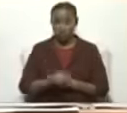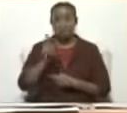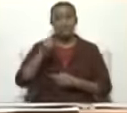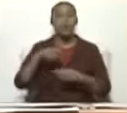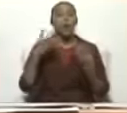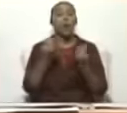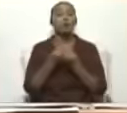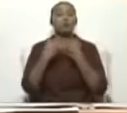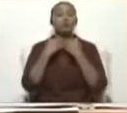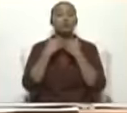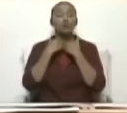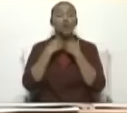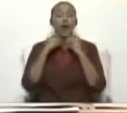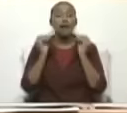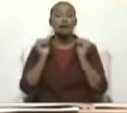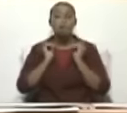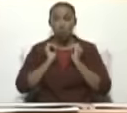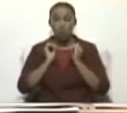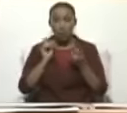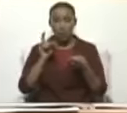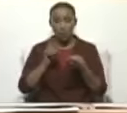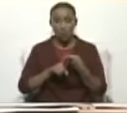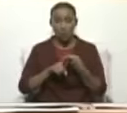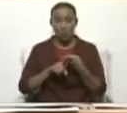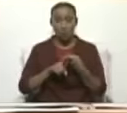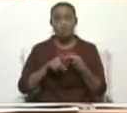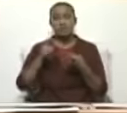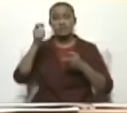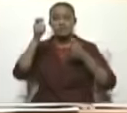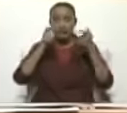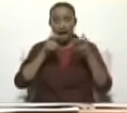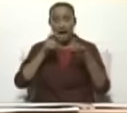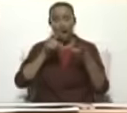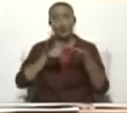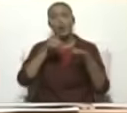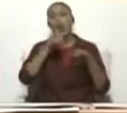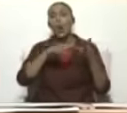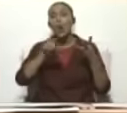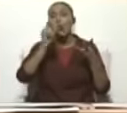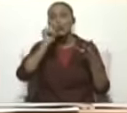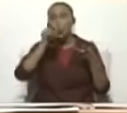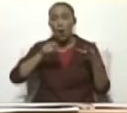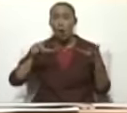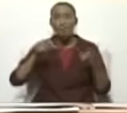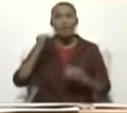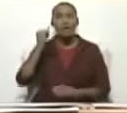general Lameda Hernández, creo que era Lameda Hernández, al frente de esa tarea